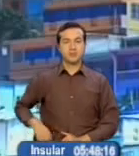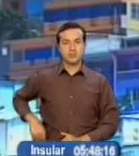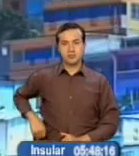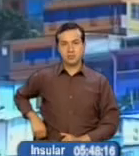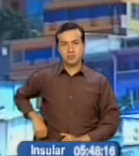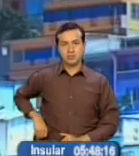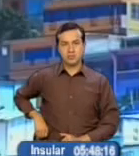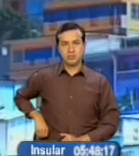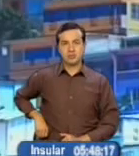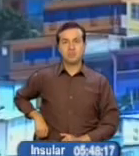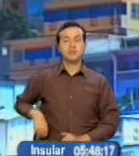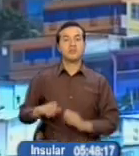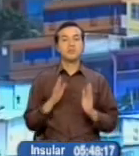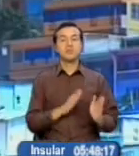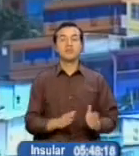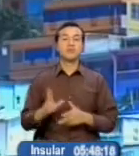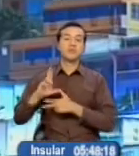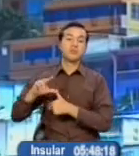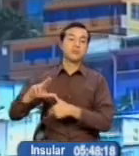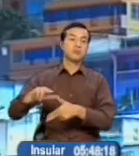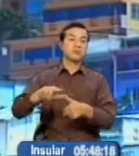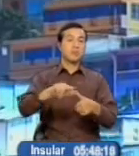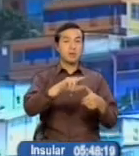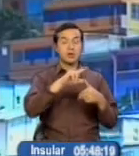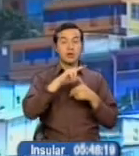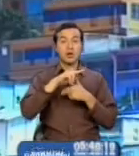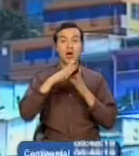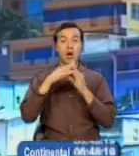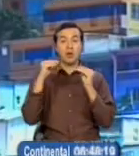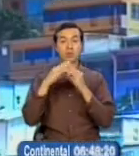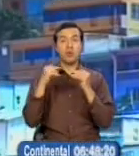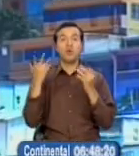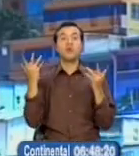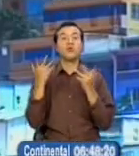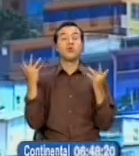Japón se prepara para la llegada del tifón Chava, mientras que en las costas de